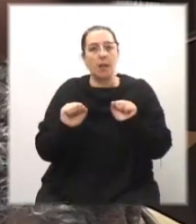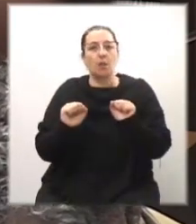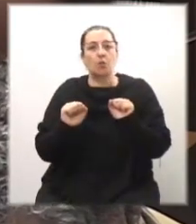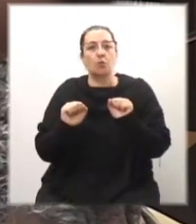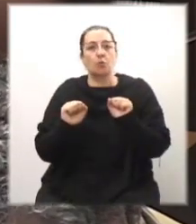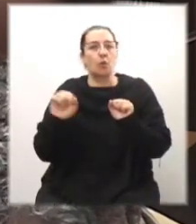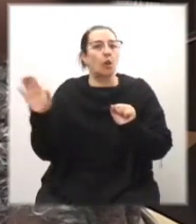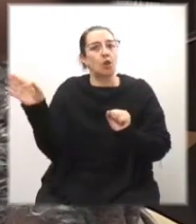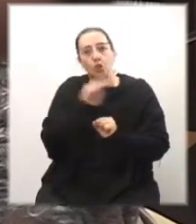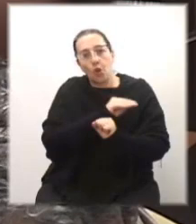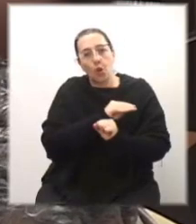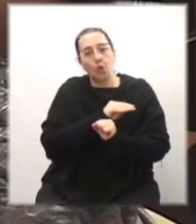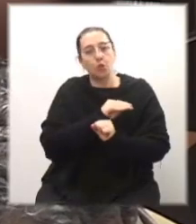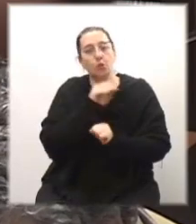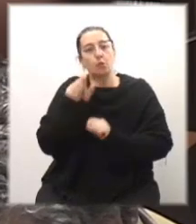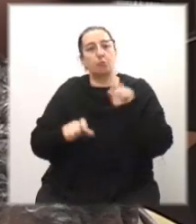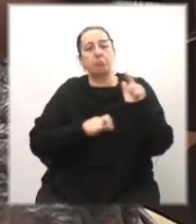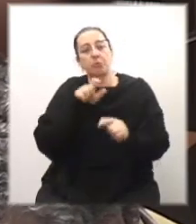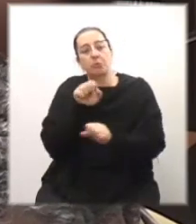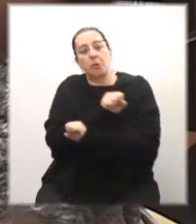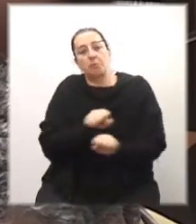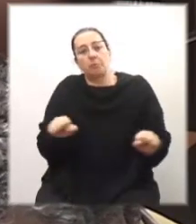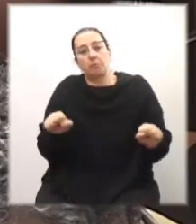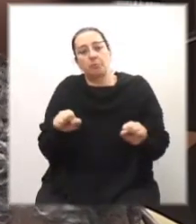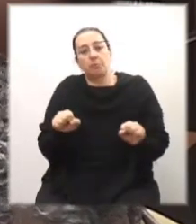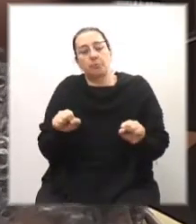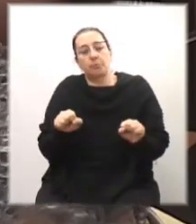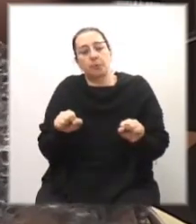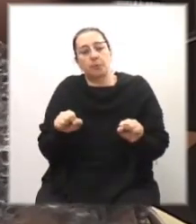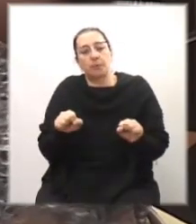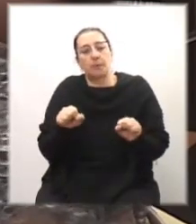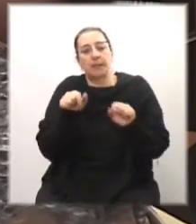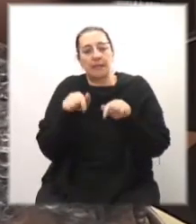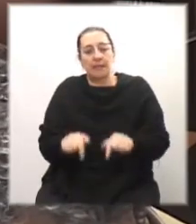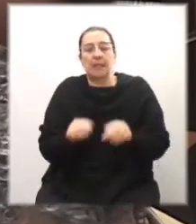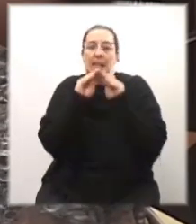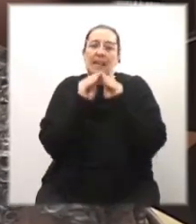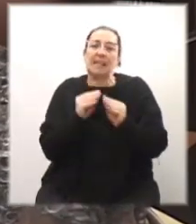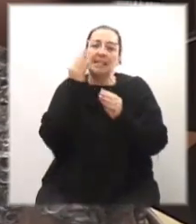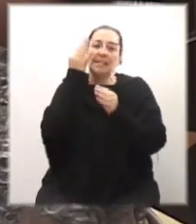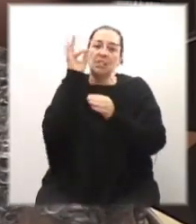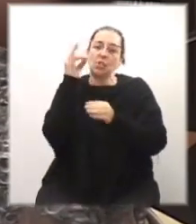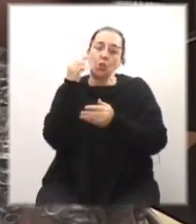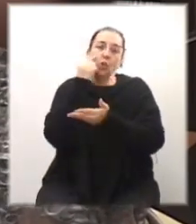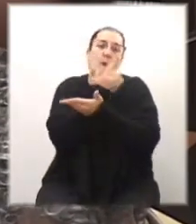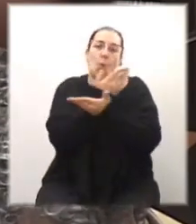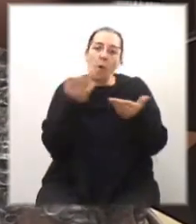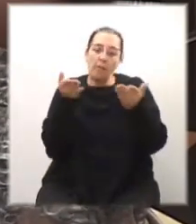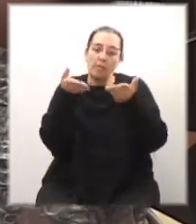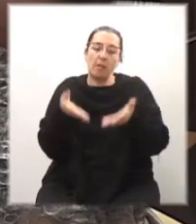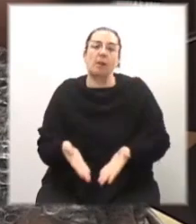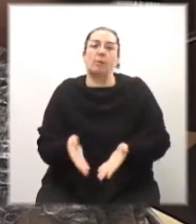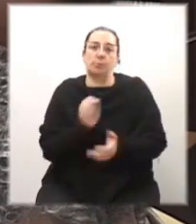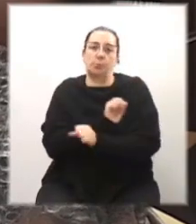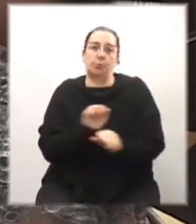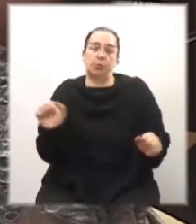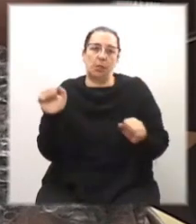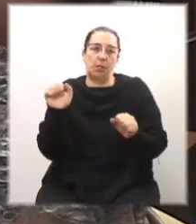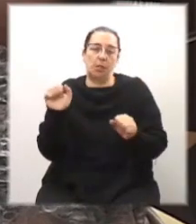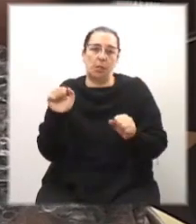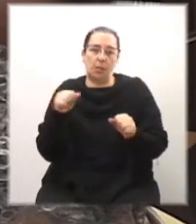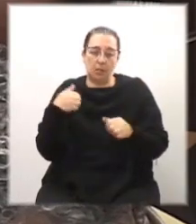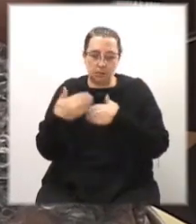secretarios, a todos aquellos que hicieron posible que esta rendición de cuentas saliera y con los cuales estuvimos